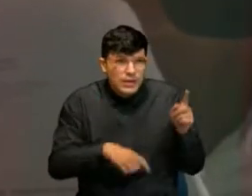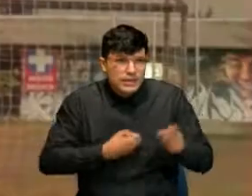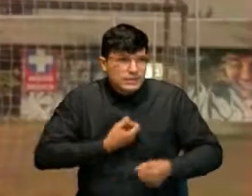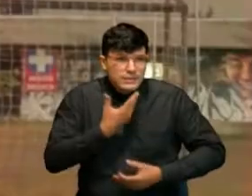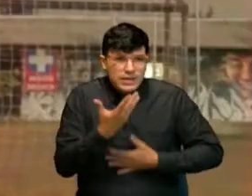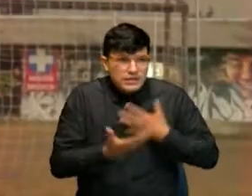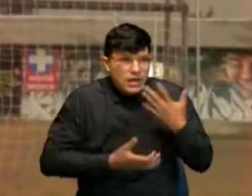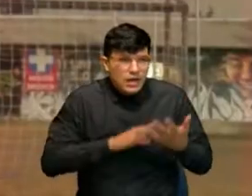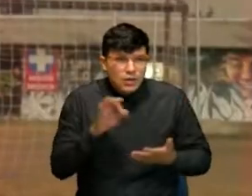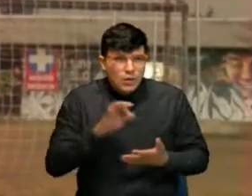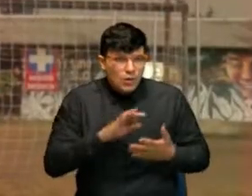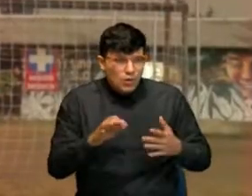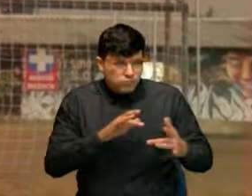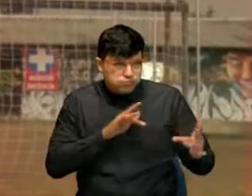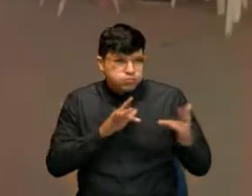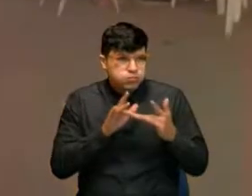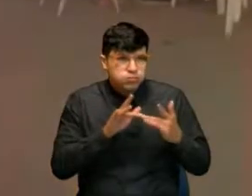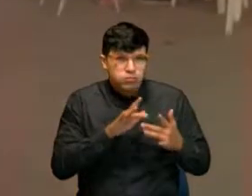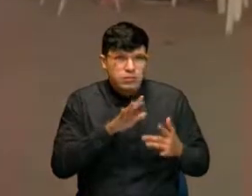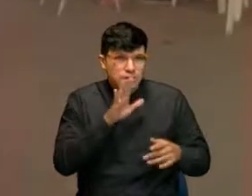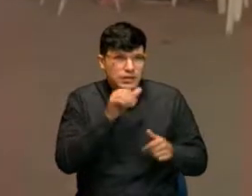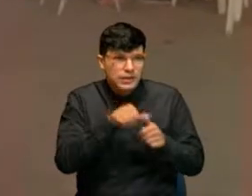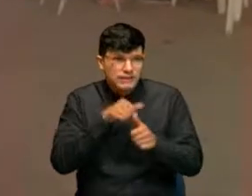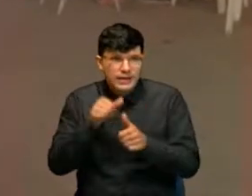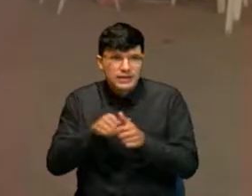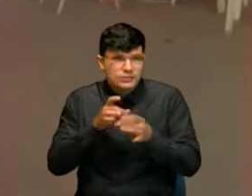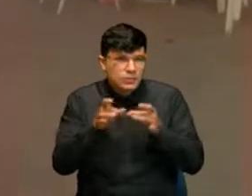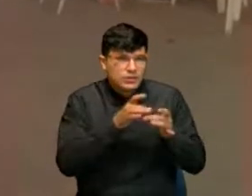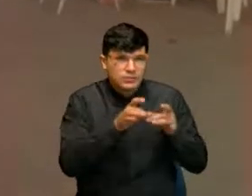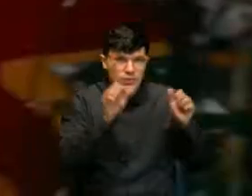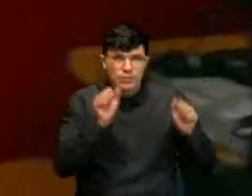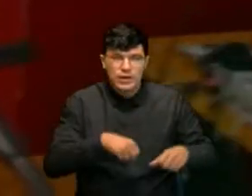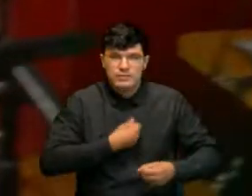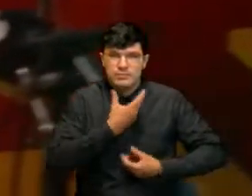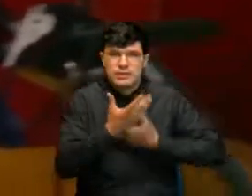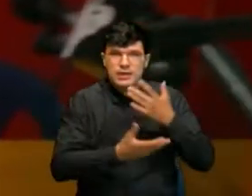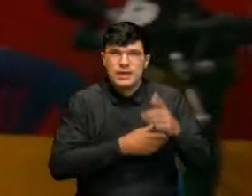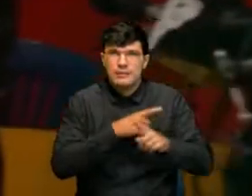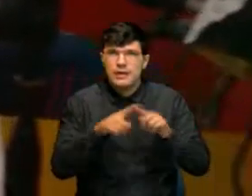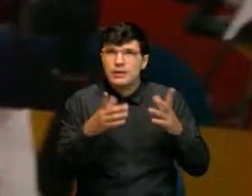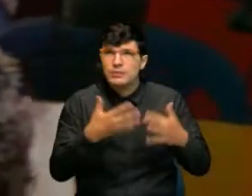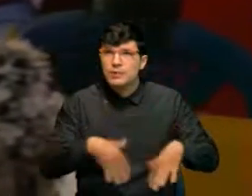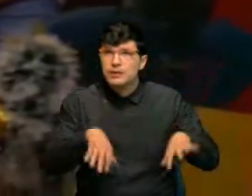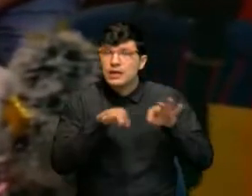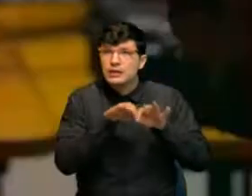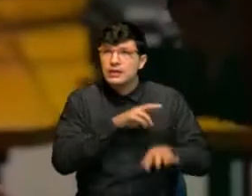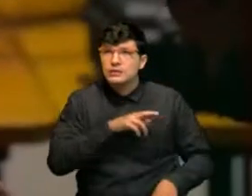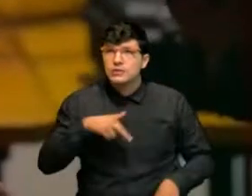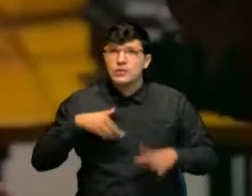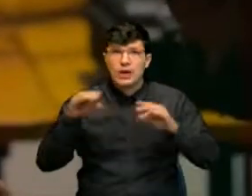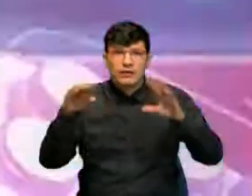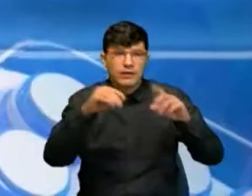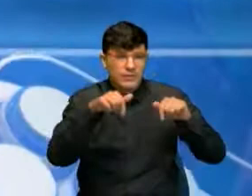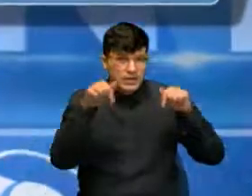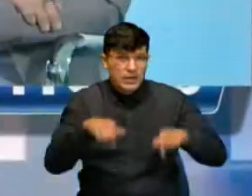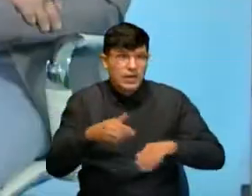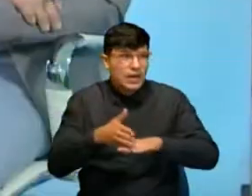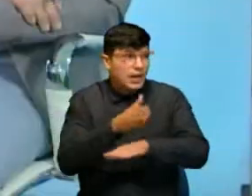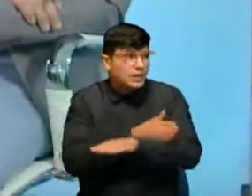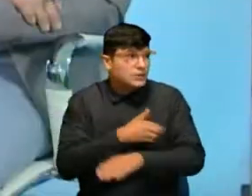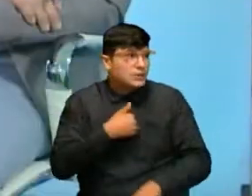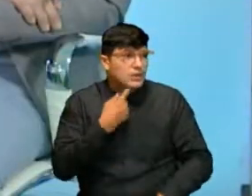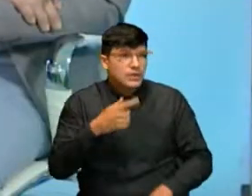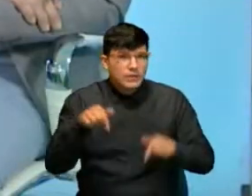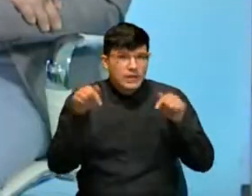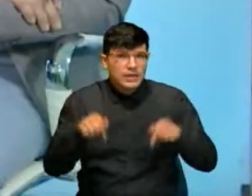región, lo puedan lograr con este instrumento que es muy importante, que hoy yo sé, hablamos mucho, como usted lo decía al principio, de